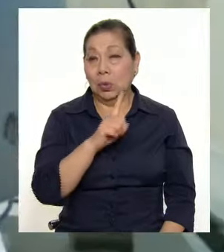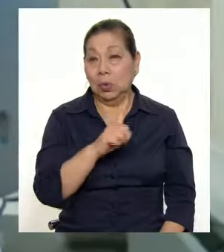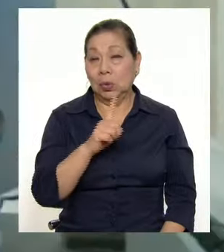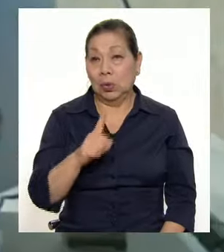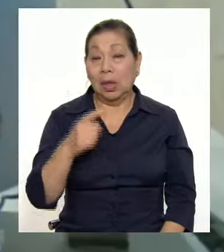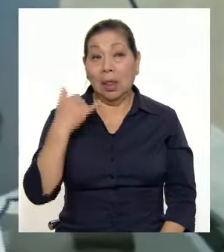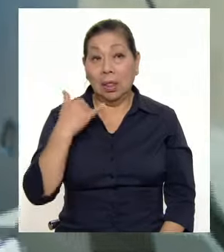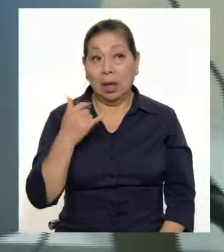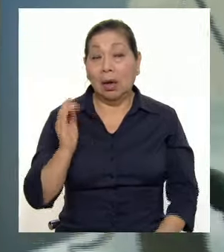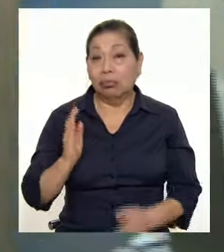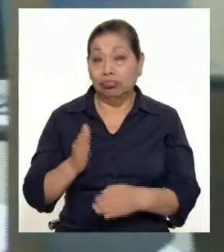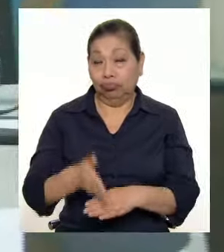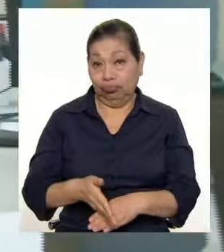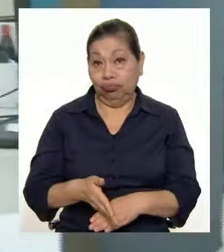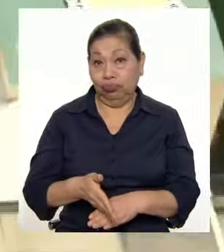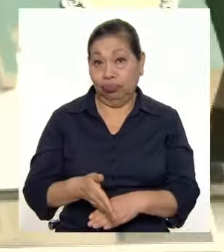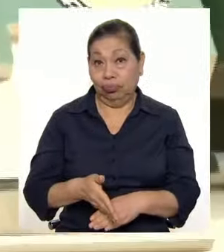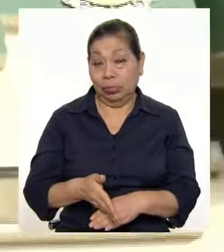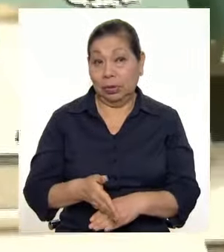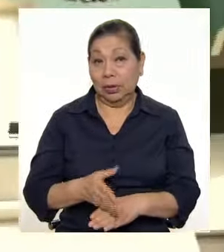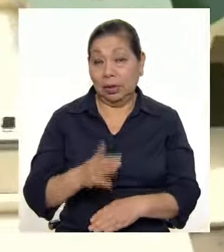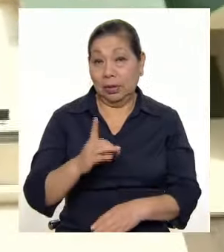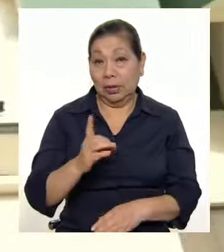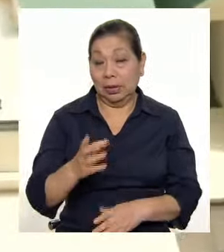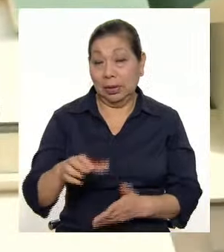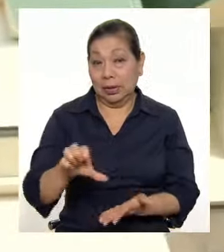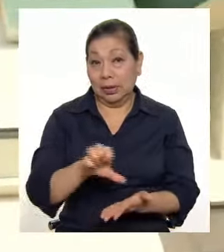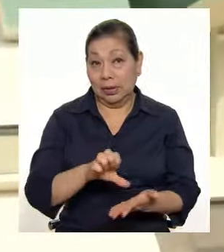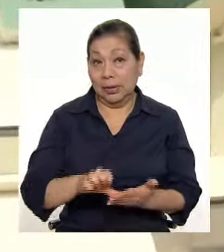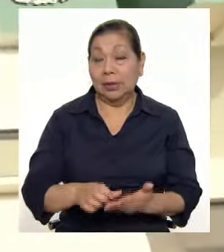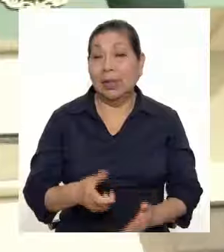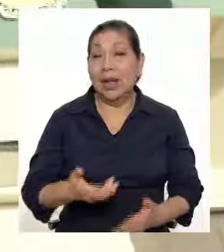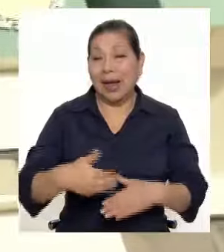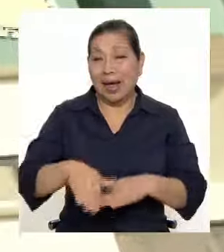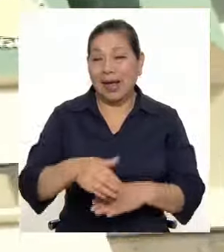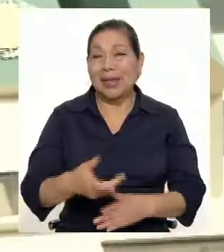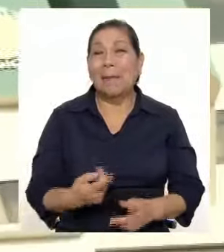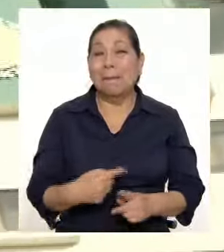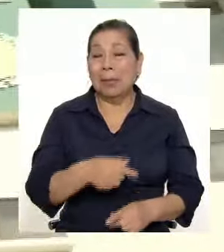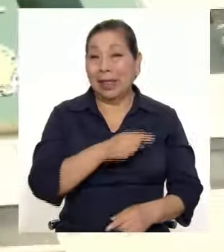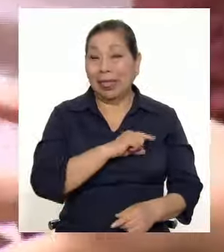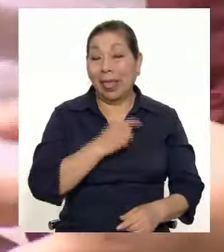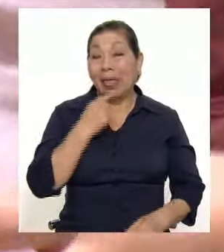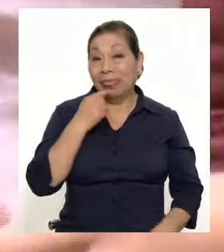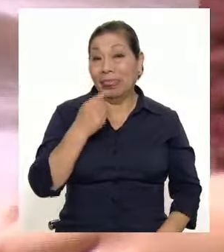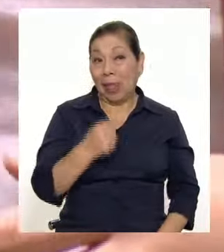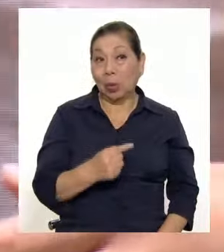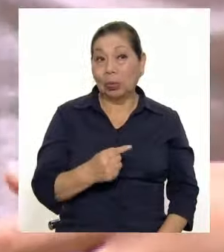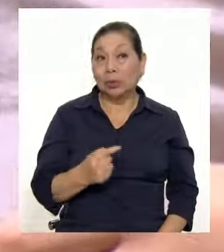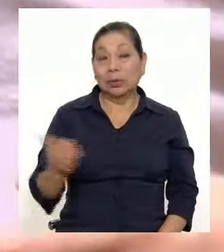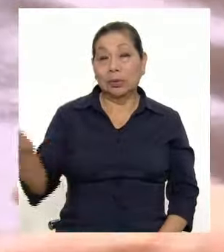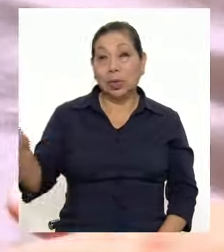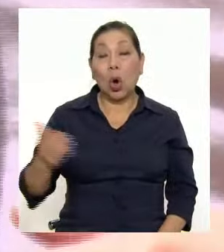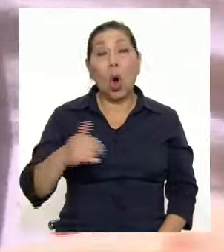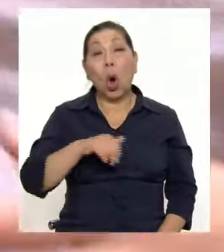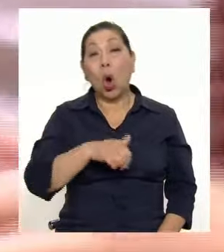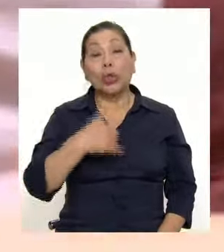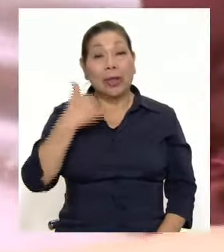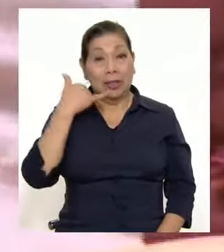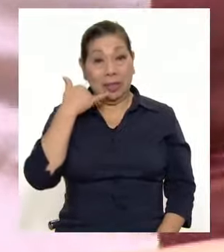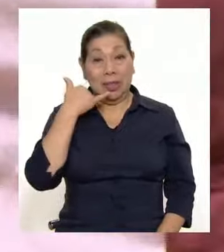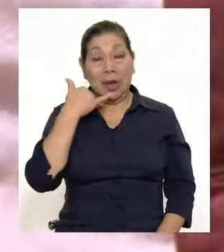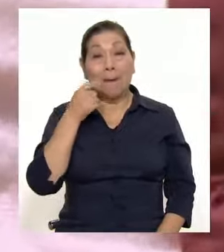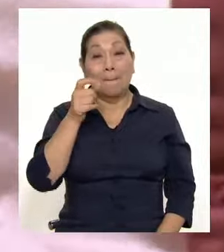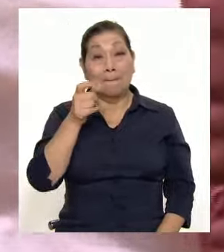¿no? Me dicen que acude inmediatamente a la Dirincri del centro, ¿no? España. Y en plena denuncia recibo otra llamada donde